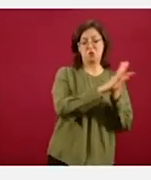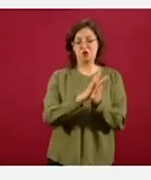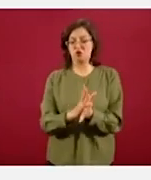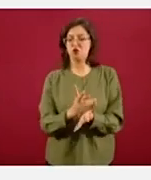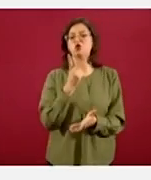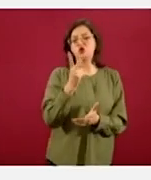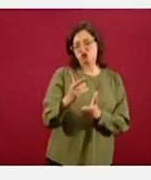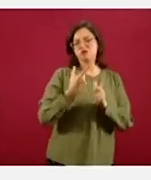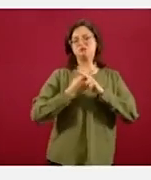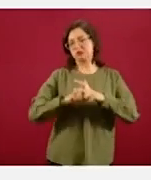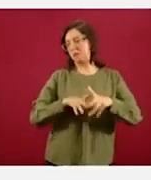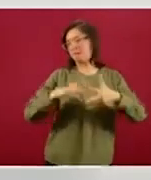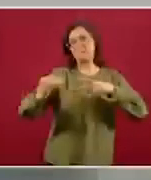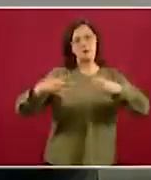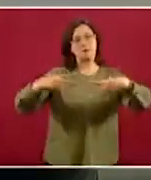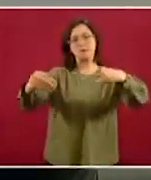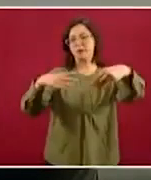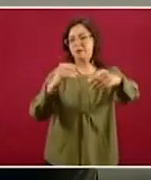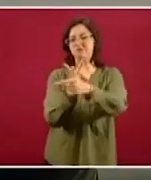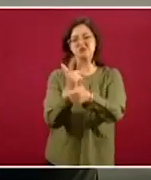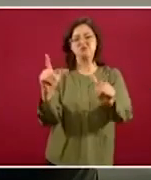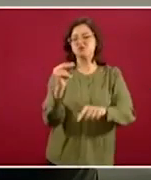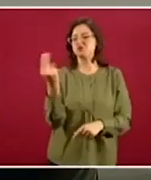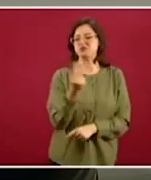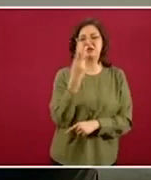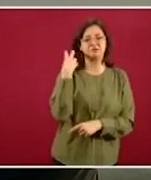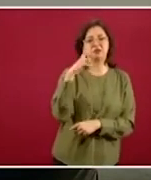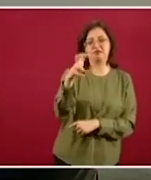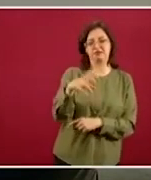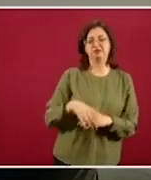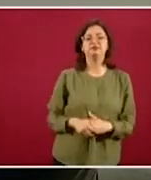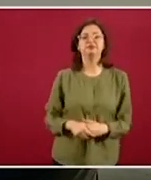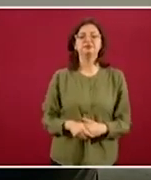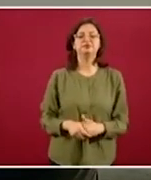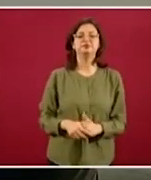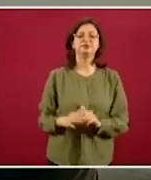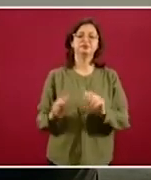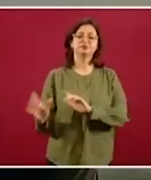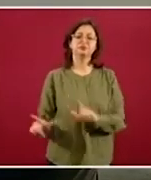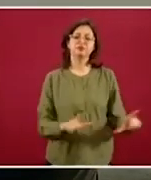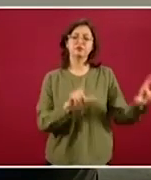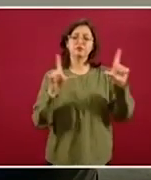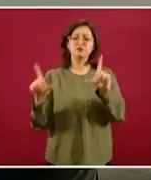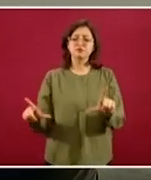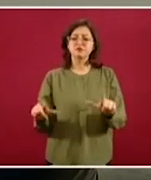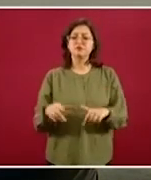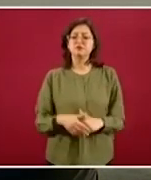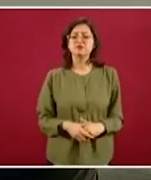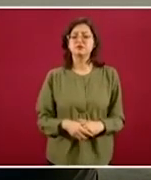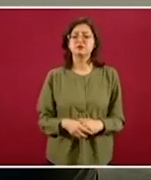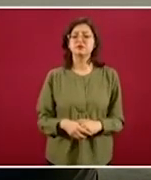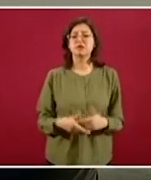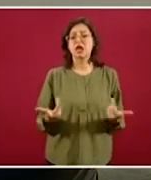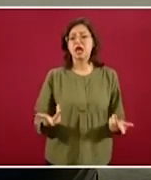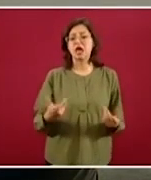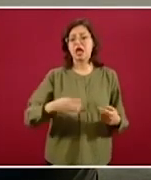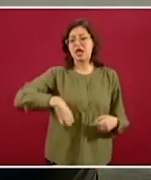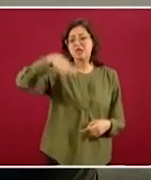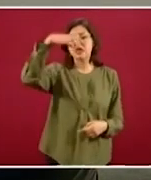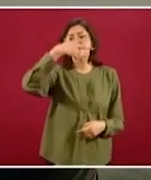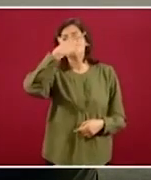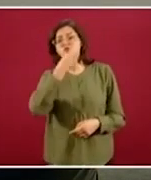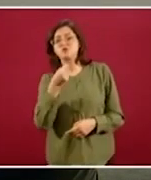la fase 2. La siguiente, por favor. Esta es la distribución de casos por grupo de edad y